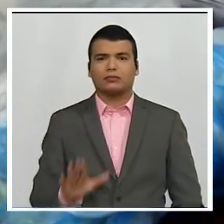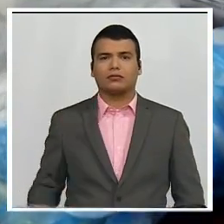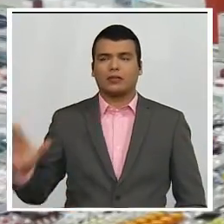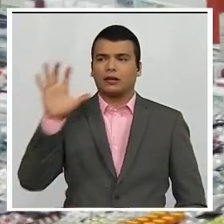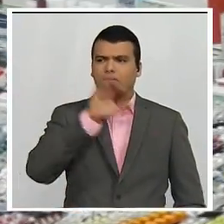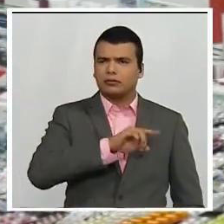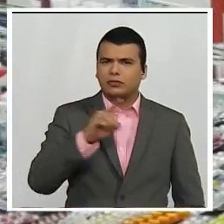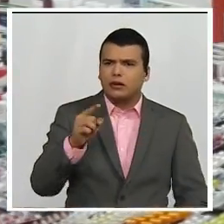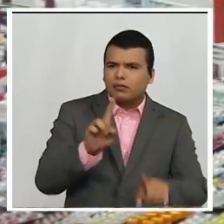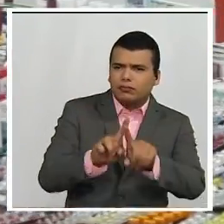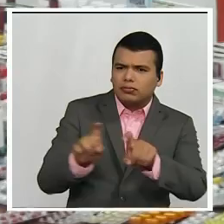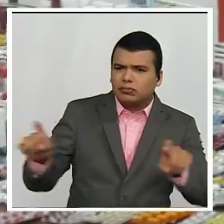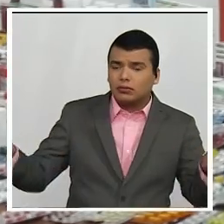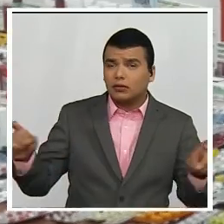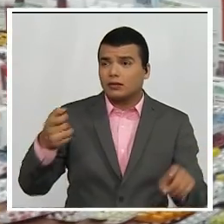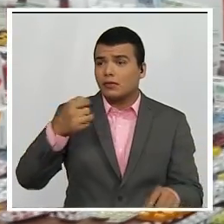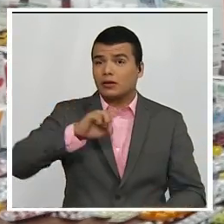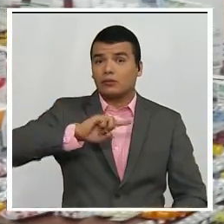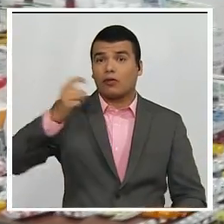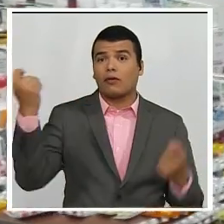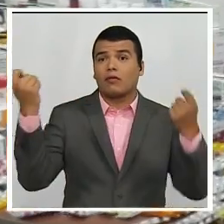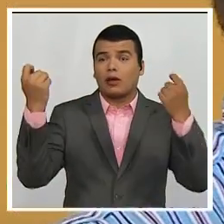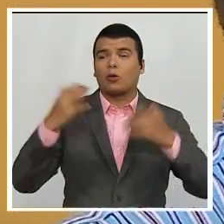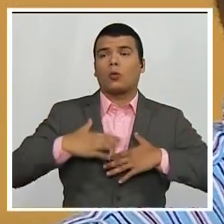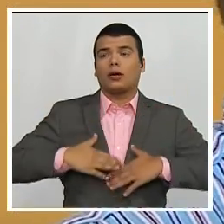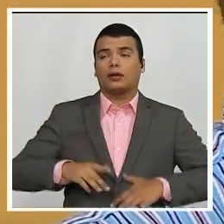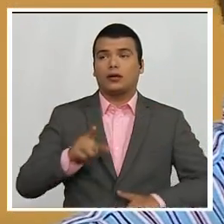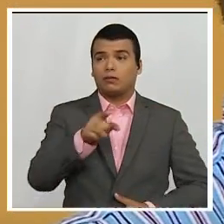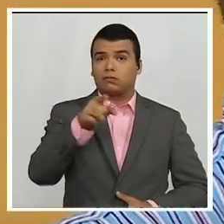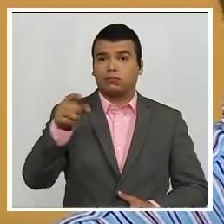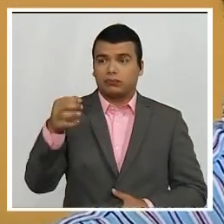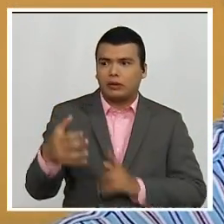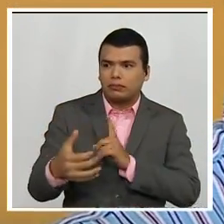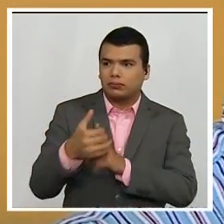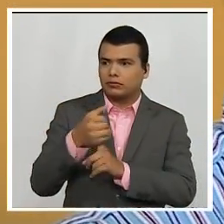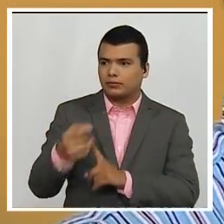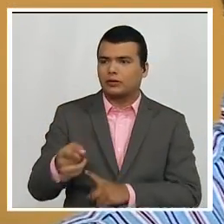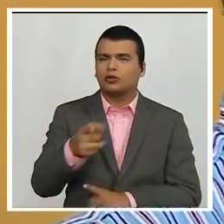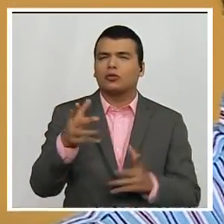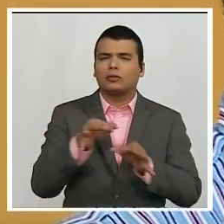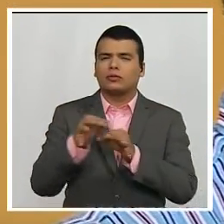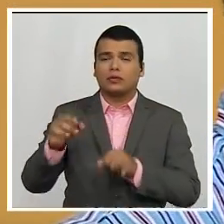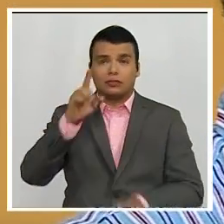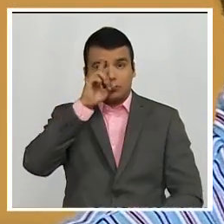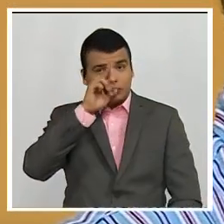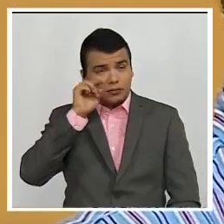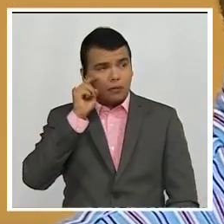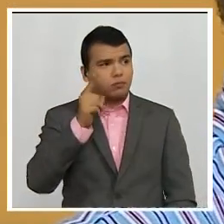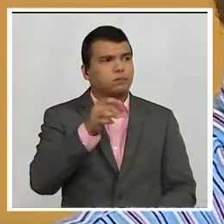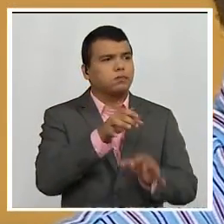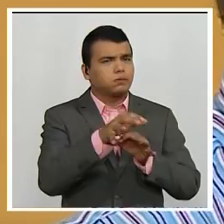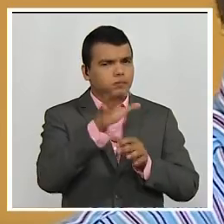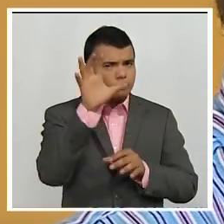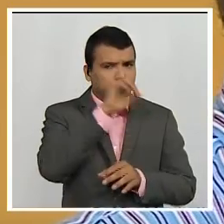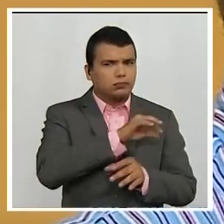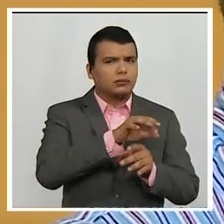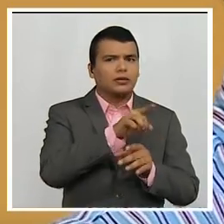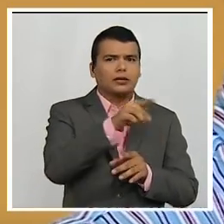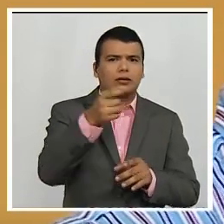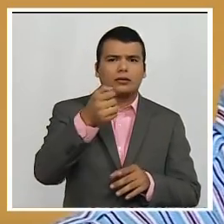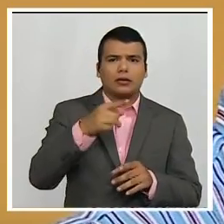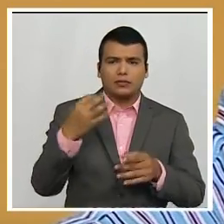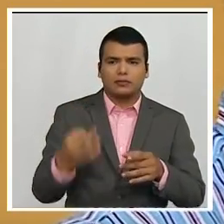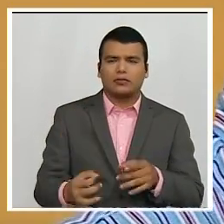dicho operativo se llevó a cabo en candelaria hemos encontrado medicamentos con fechas de vencimiento expirada